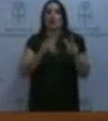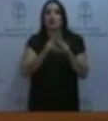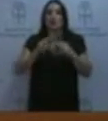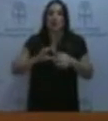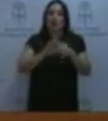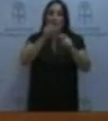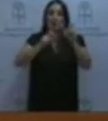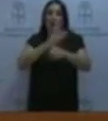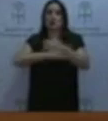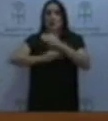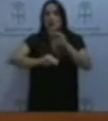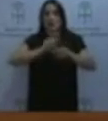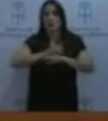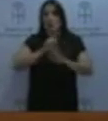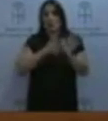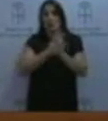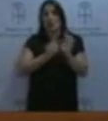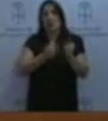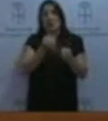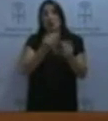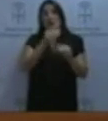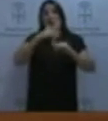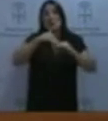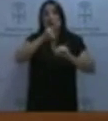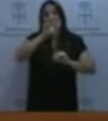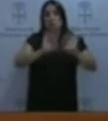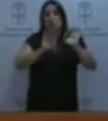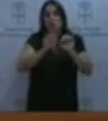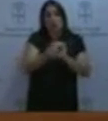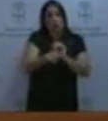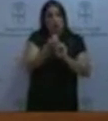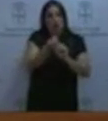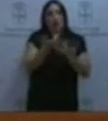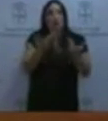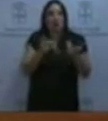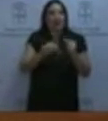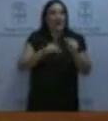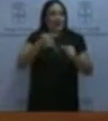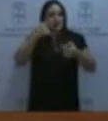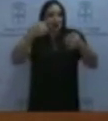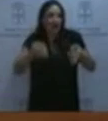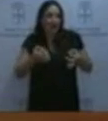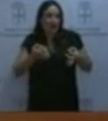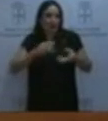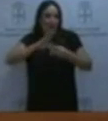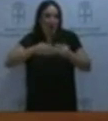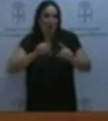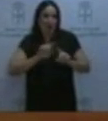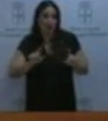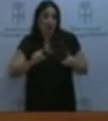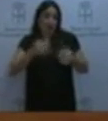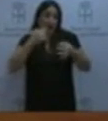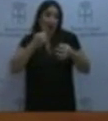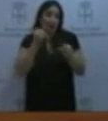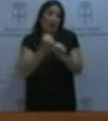Discapacidad, una cuota mínima del 2%, ya de por sí escasa, que sin embargo no se ve reflejada en la realidad laboral del